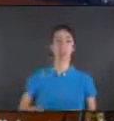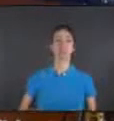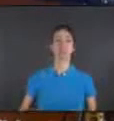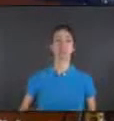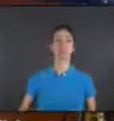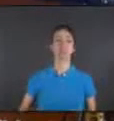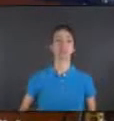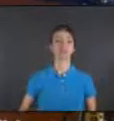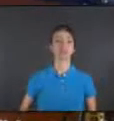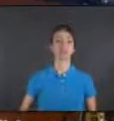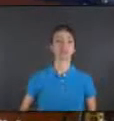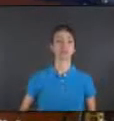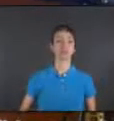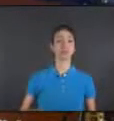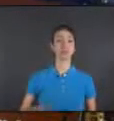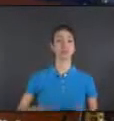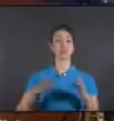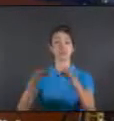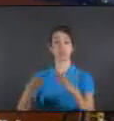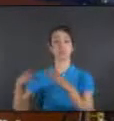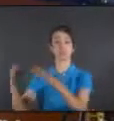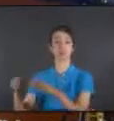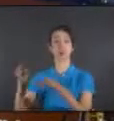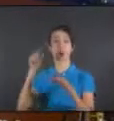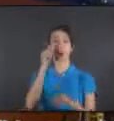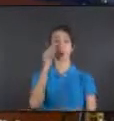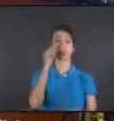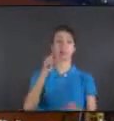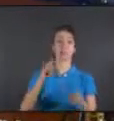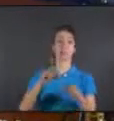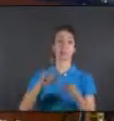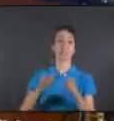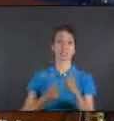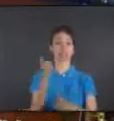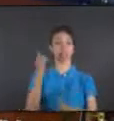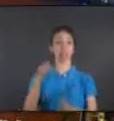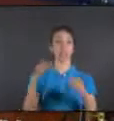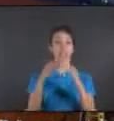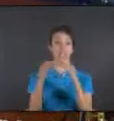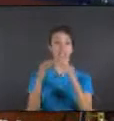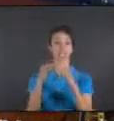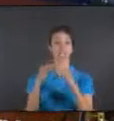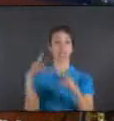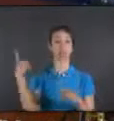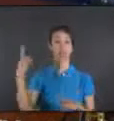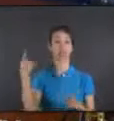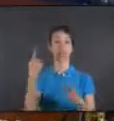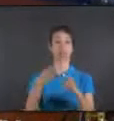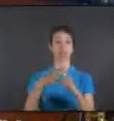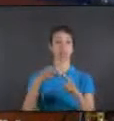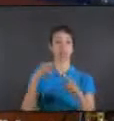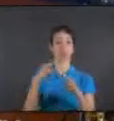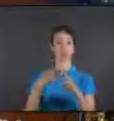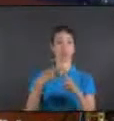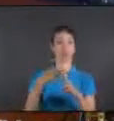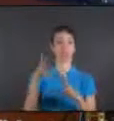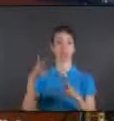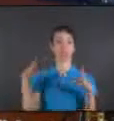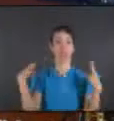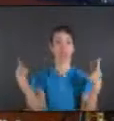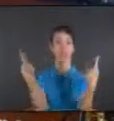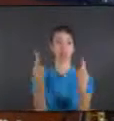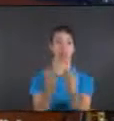Esdras designó a hombres jefes de casas paternas, por cada una de sus casas